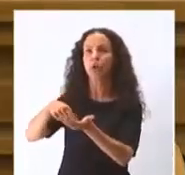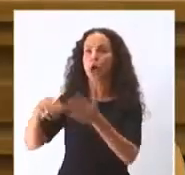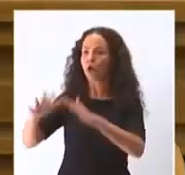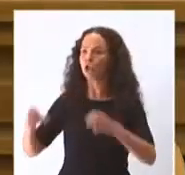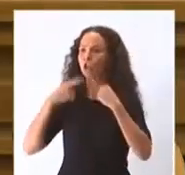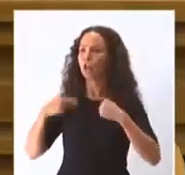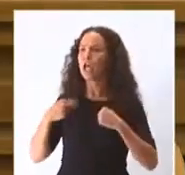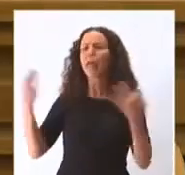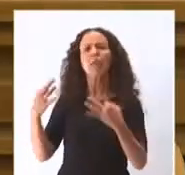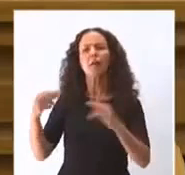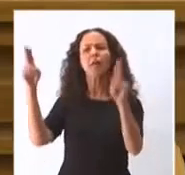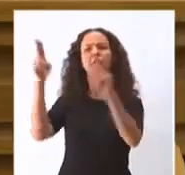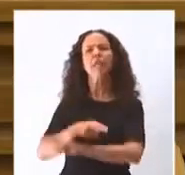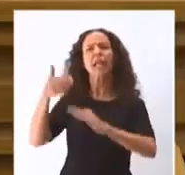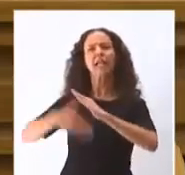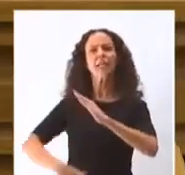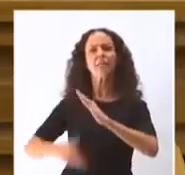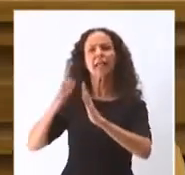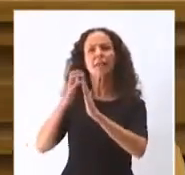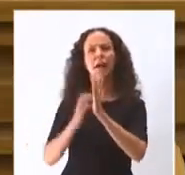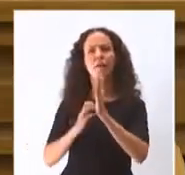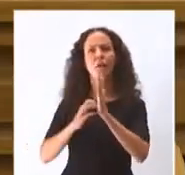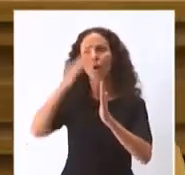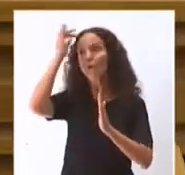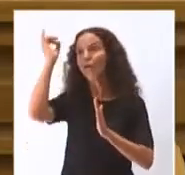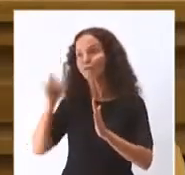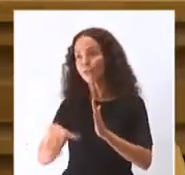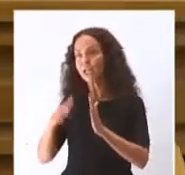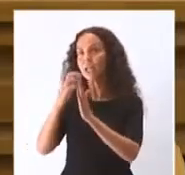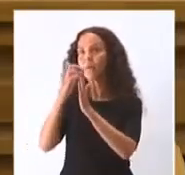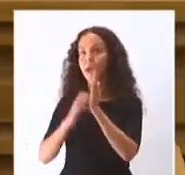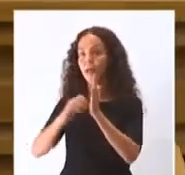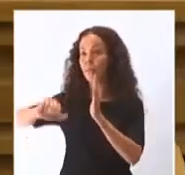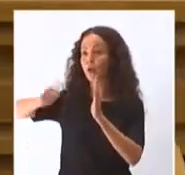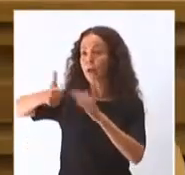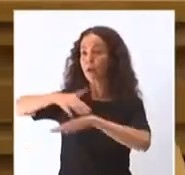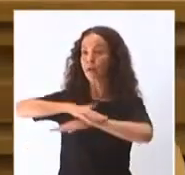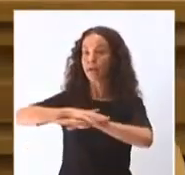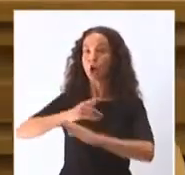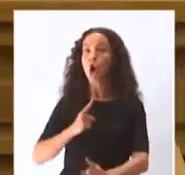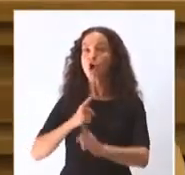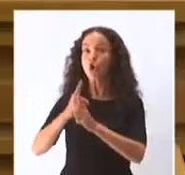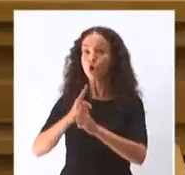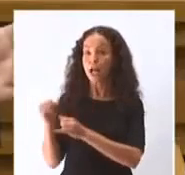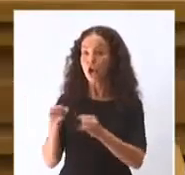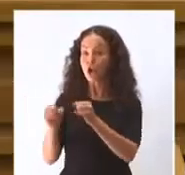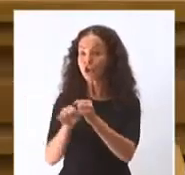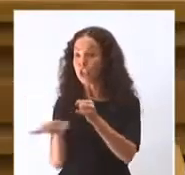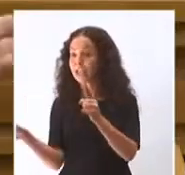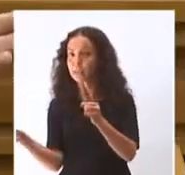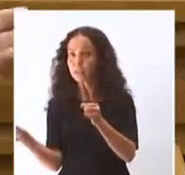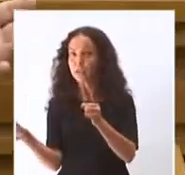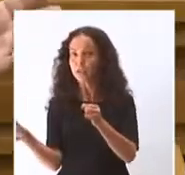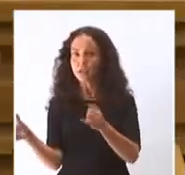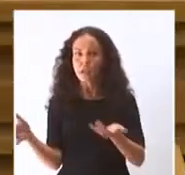el límite rebajado por fin rebajado que ha aprobado el gobierno contra los trasvases es que realmente cuando